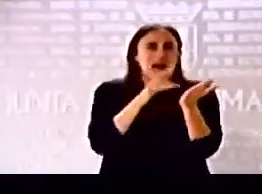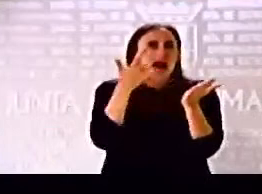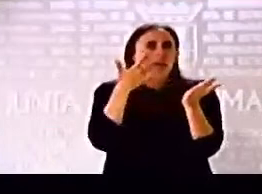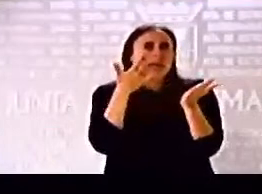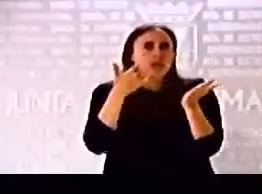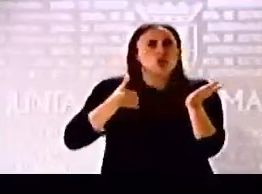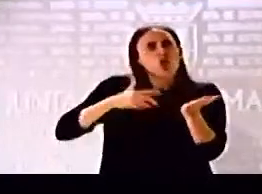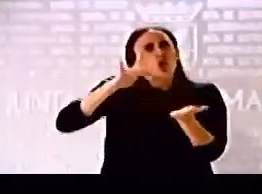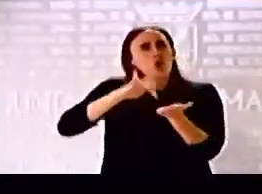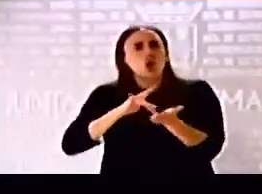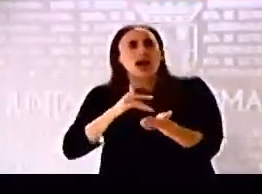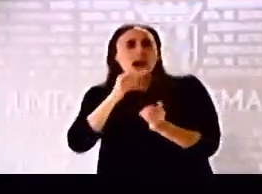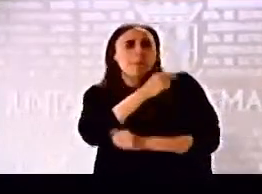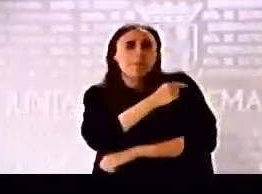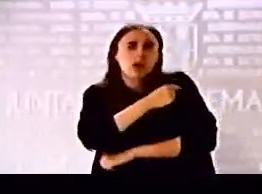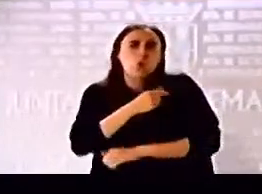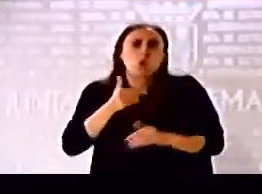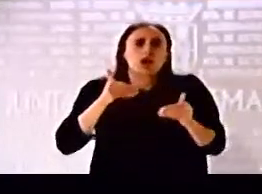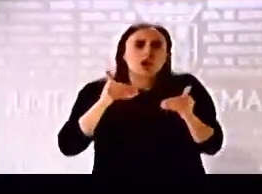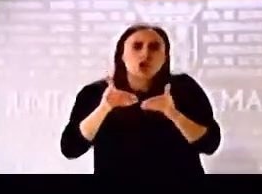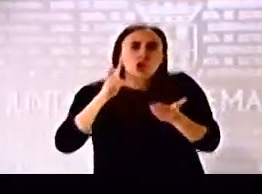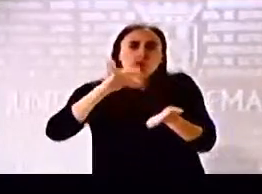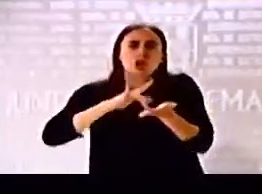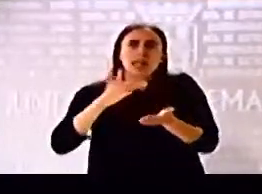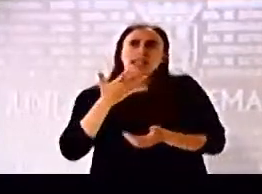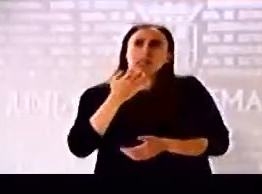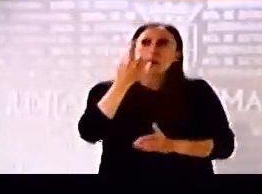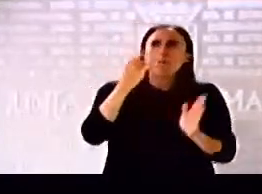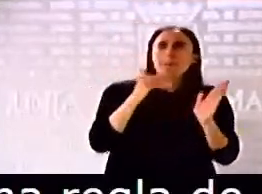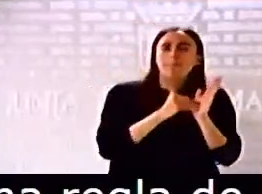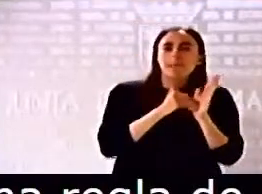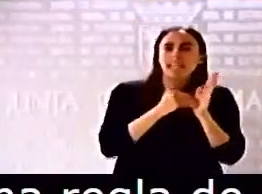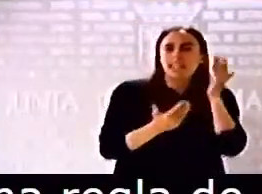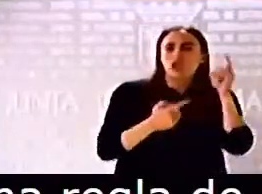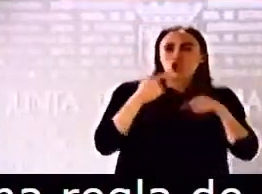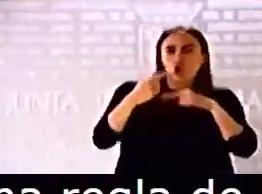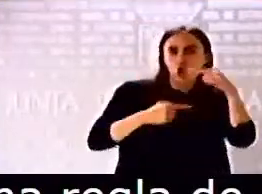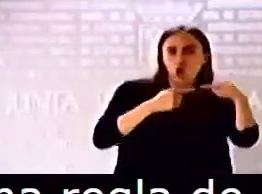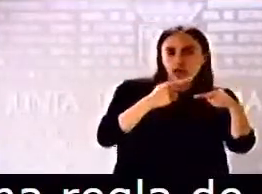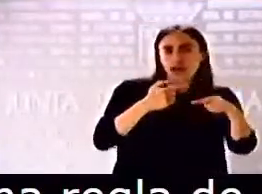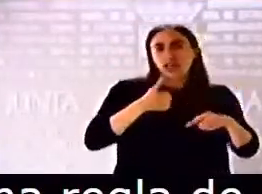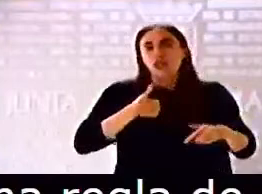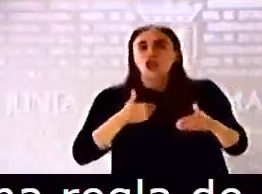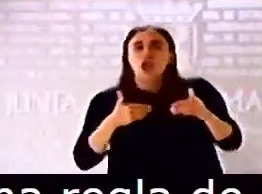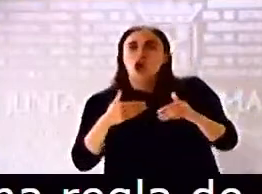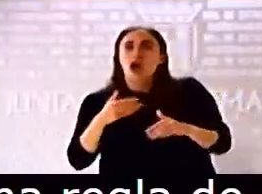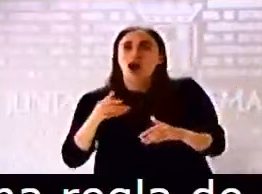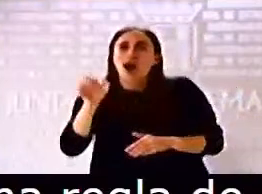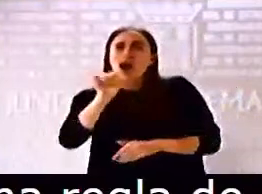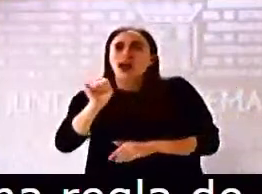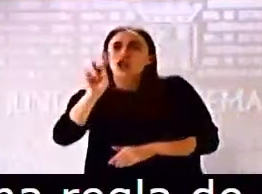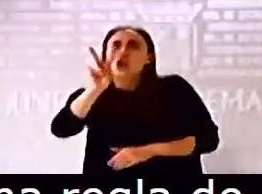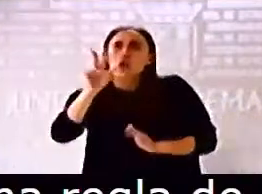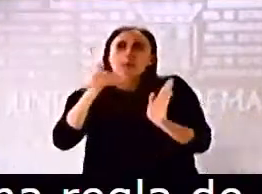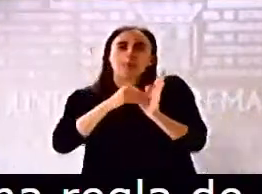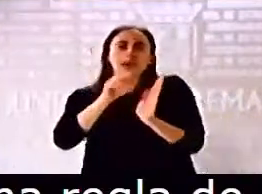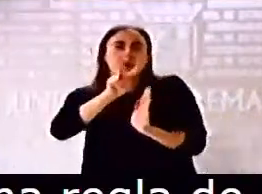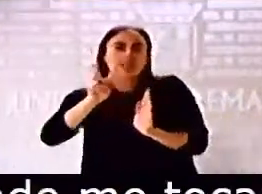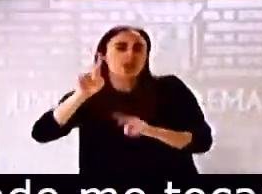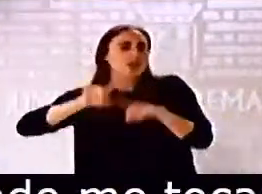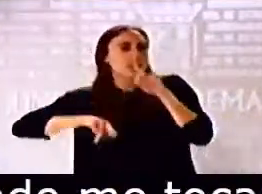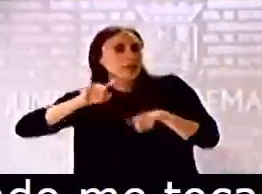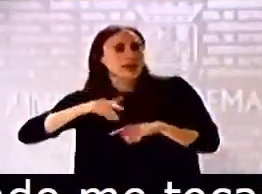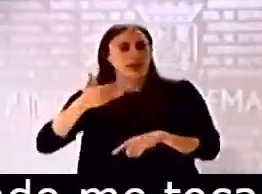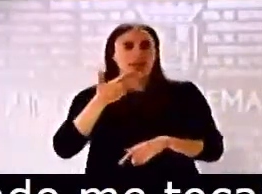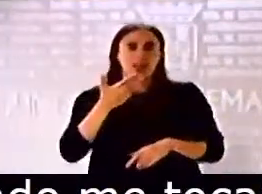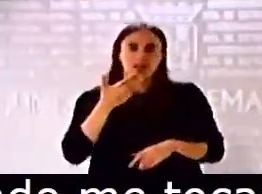tocaba vacunarme. Si llevábamos un ritmo de 1000 vacunaciones día, yo me vacunaré en el año 2022 en función de la edad que tengo.